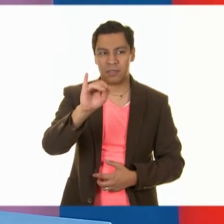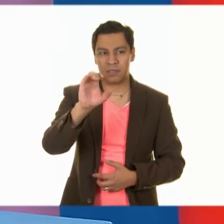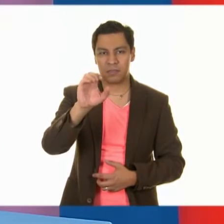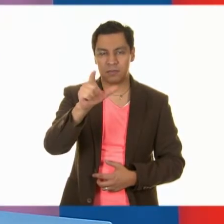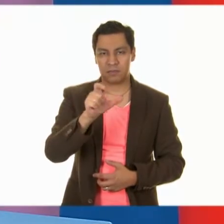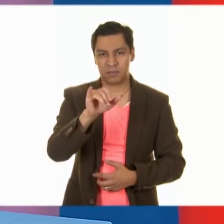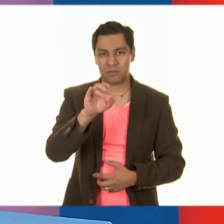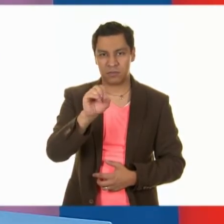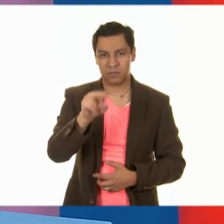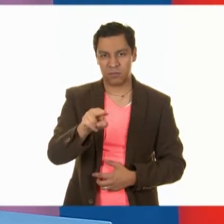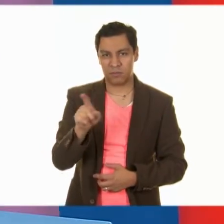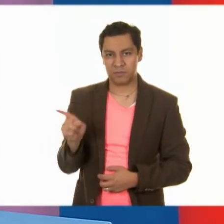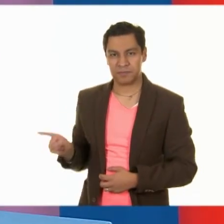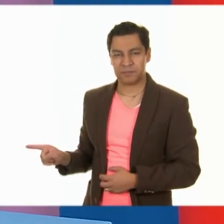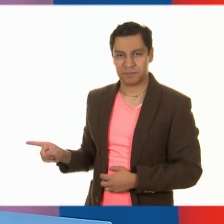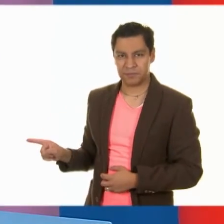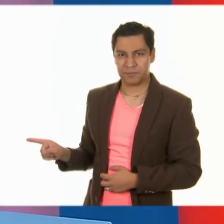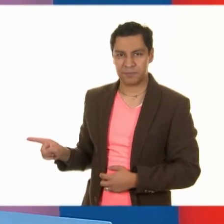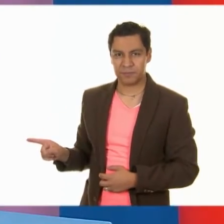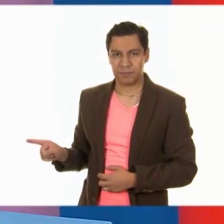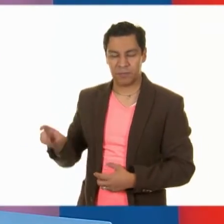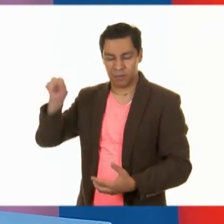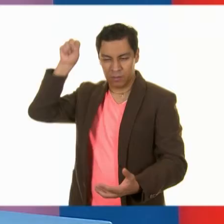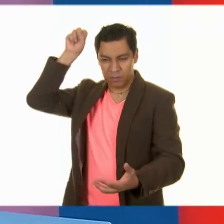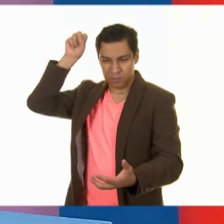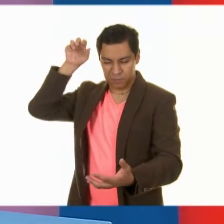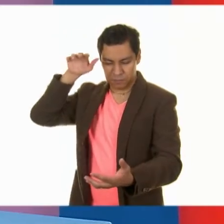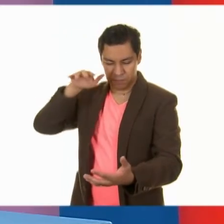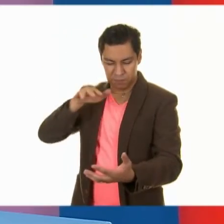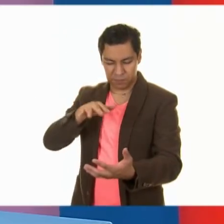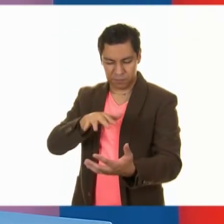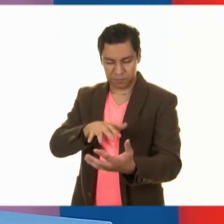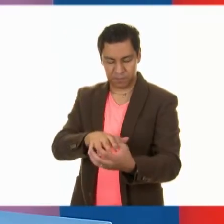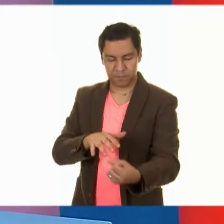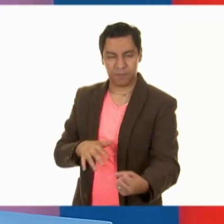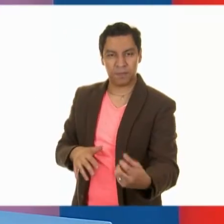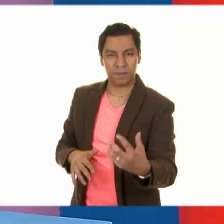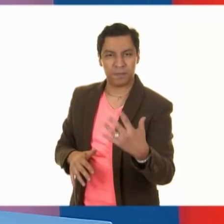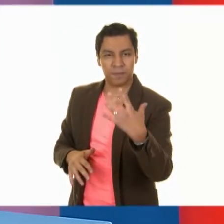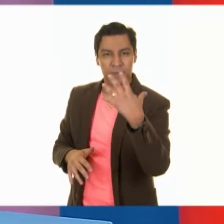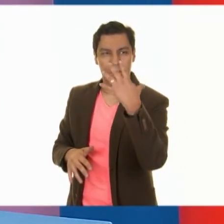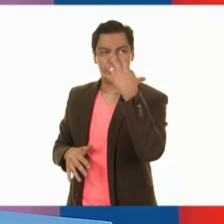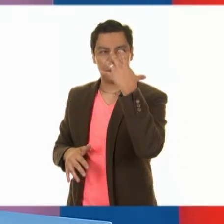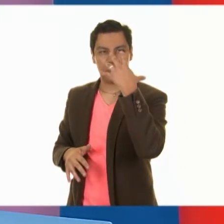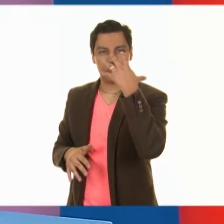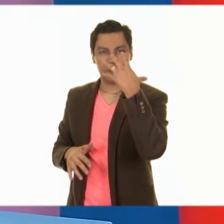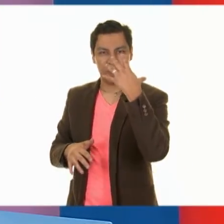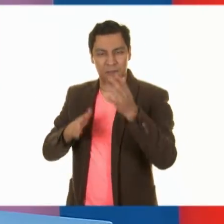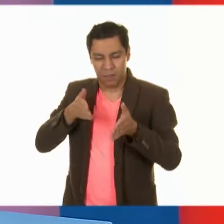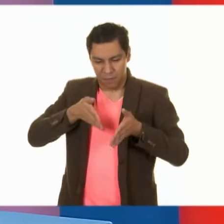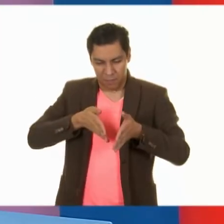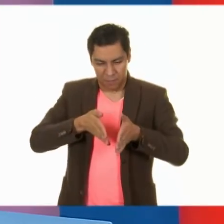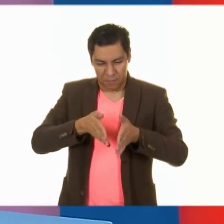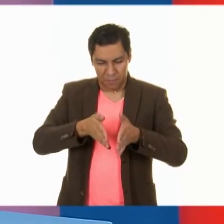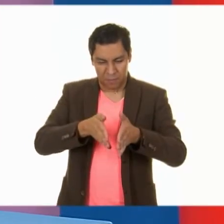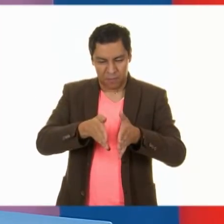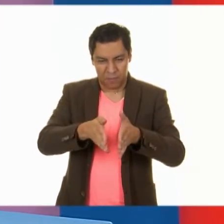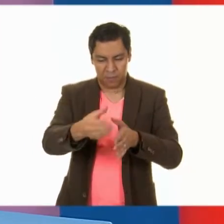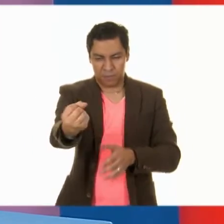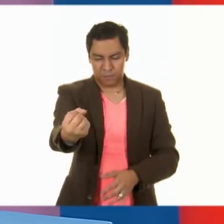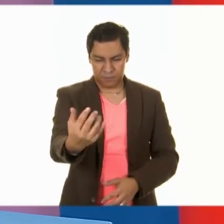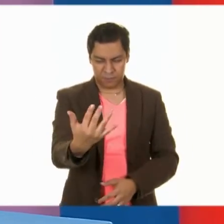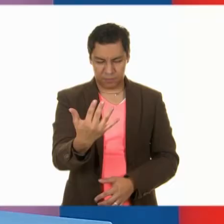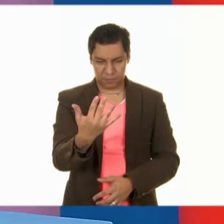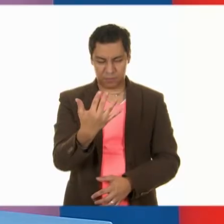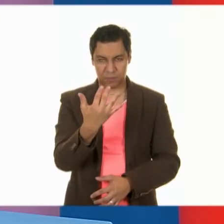Ajá. Imaginemos que en un grupo de fotones viene en líneas, pues así, paralelas hacia nosotros, ¿no?